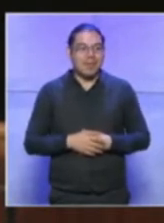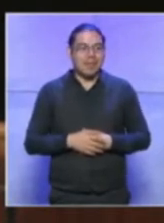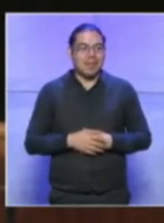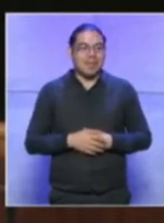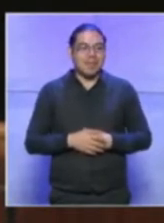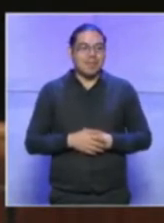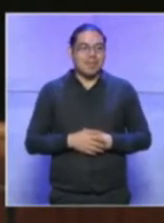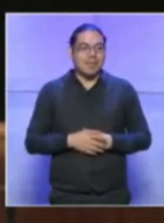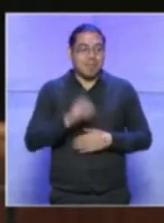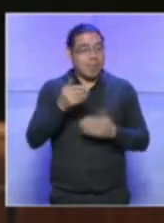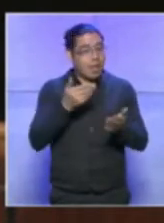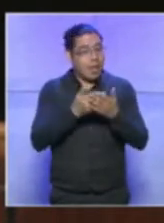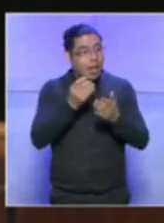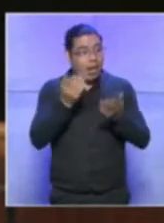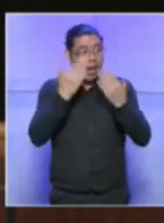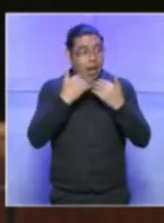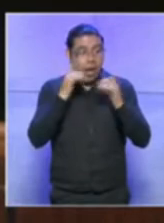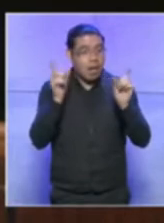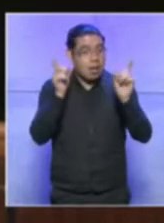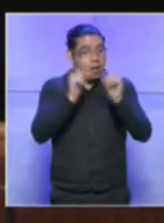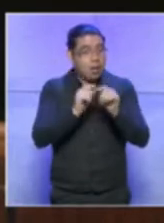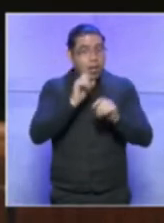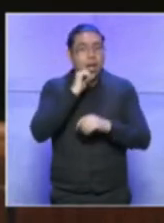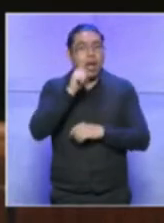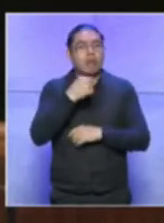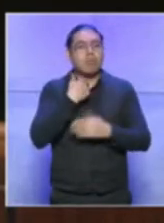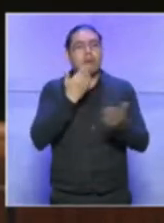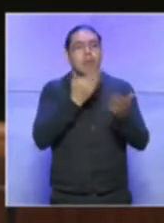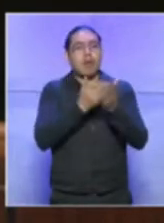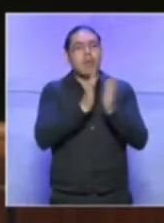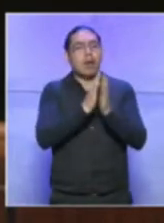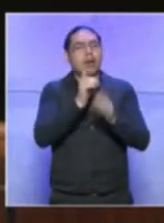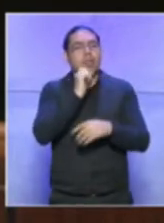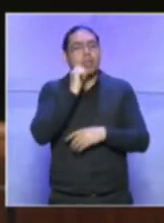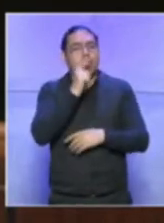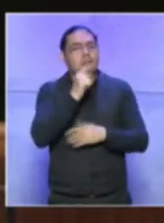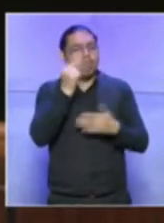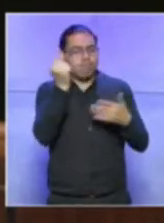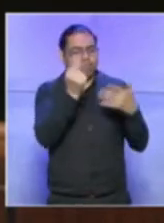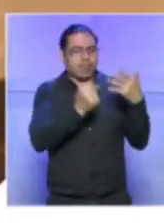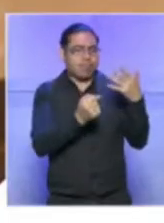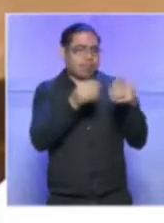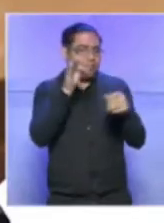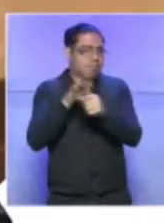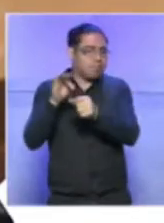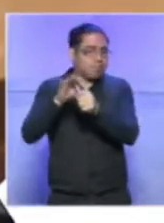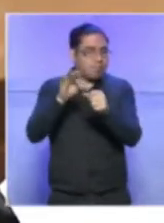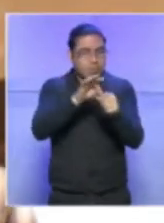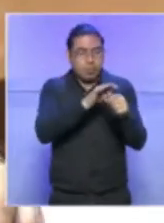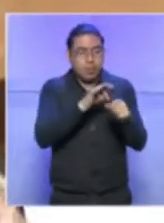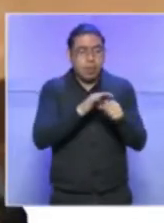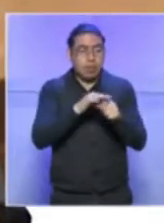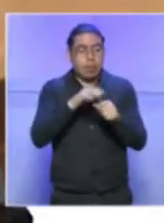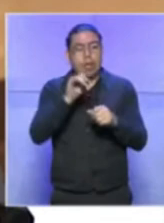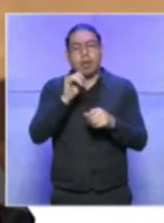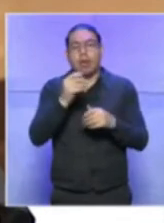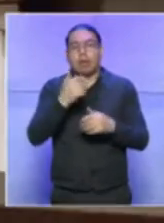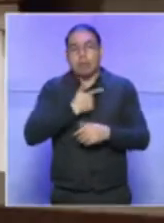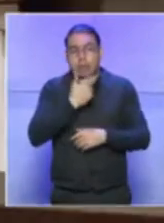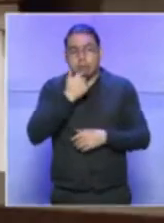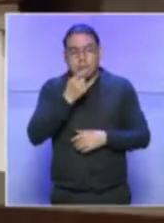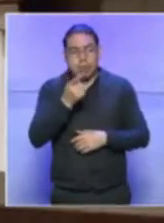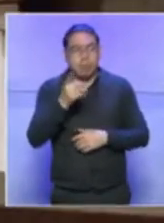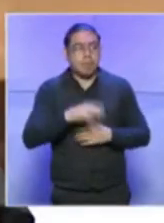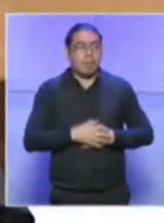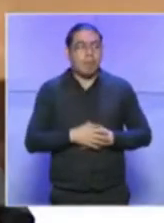intervención si no hay intervenciones le pedo Por favor que recabe la votación con gusto presidenta magistrado Felipe de la mata